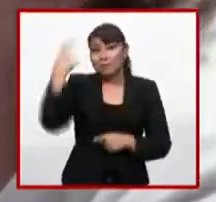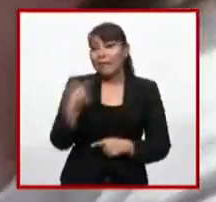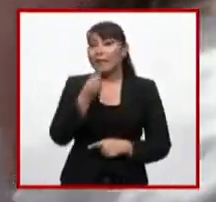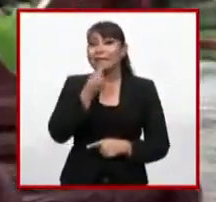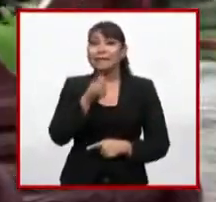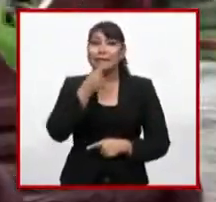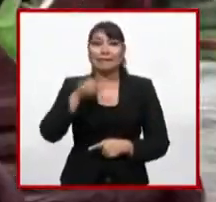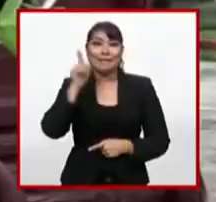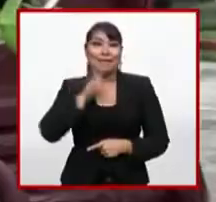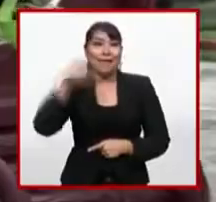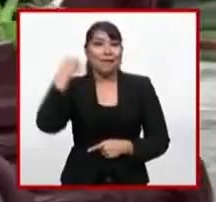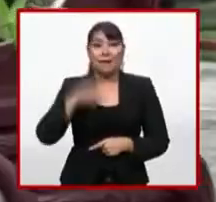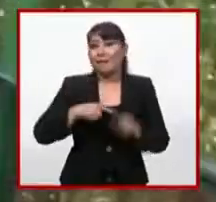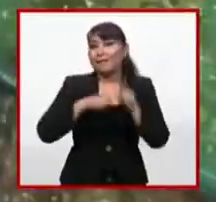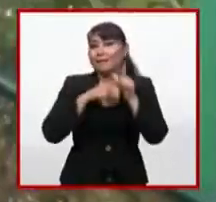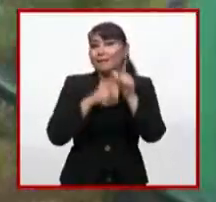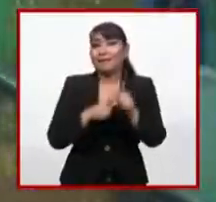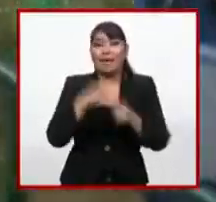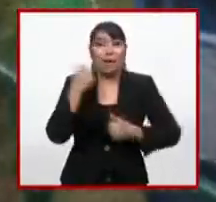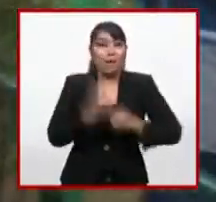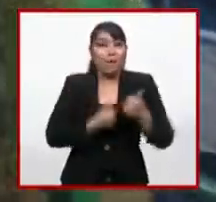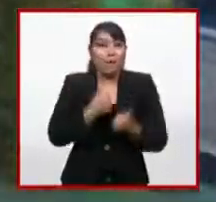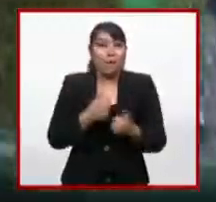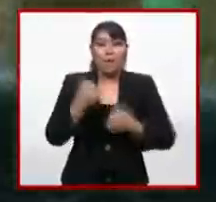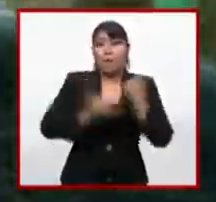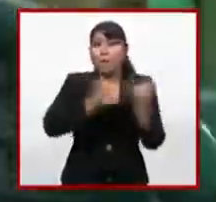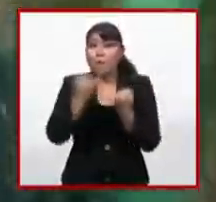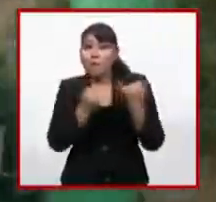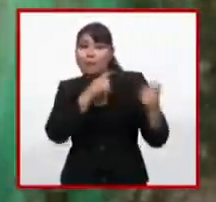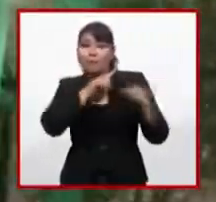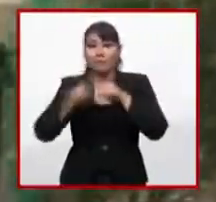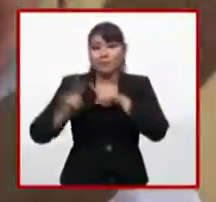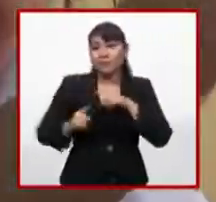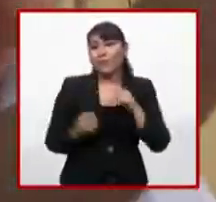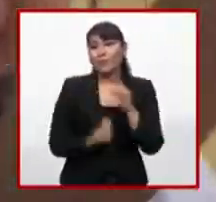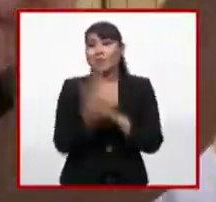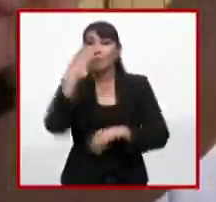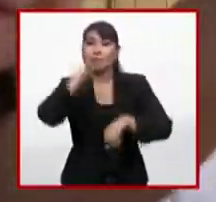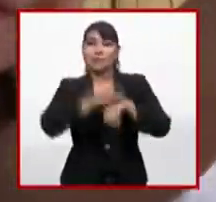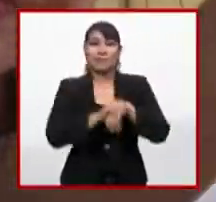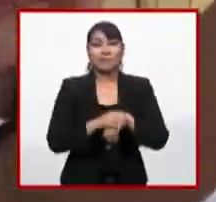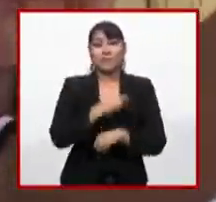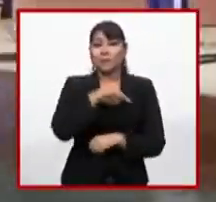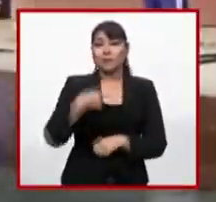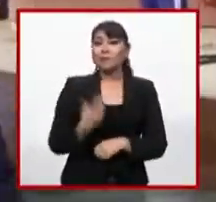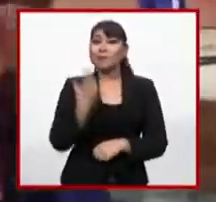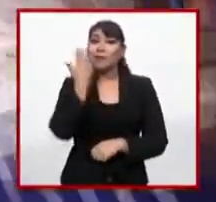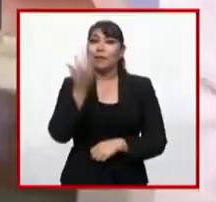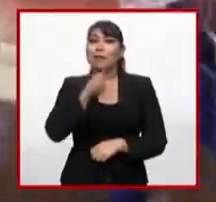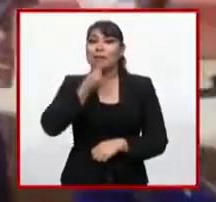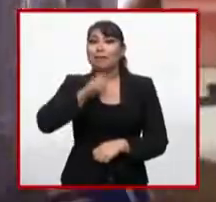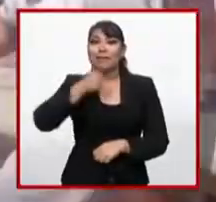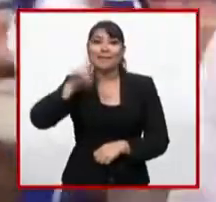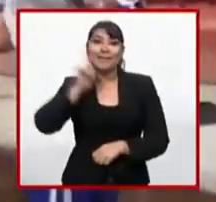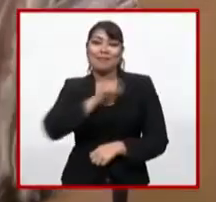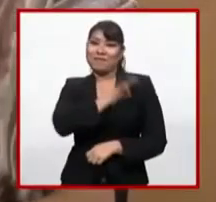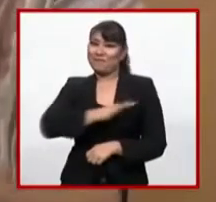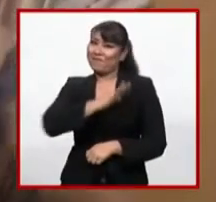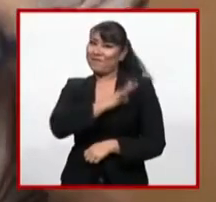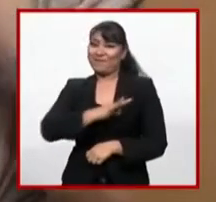Oaxaca tengan más espacios donde correr, donde jugar y hacer nuevos amigos, porque queremos niñas y niños